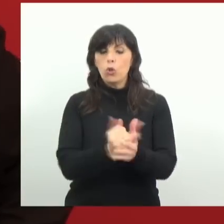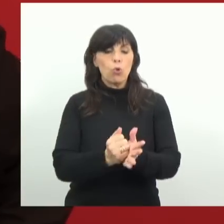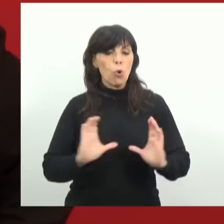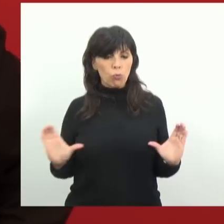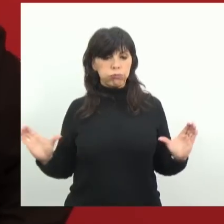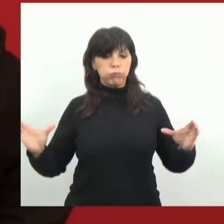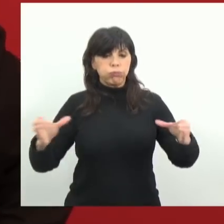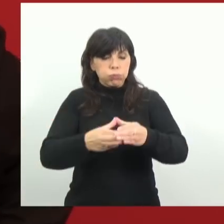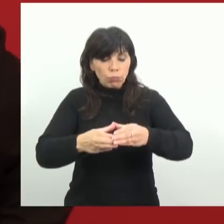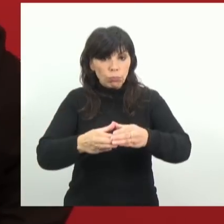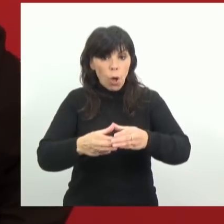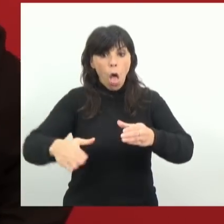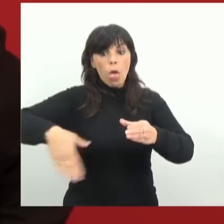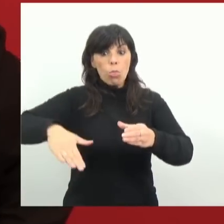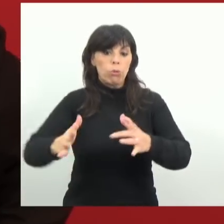Jesucristo.